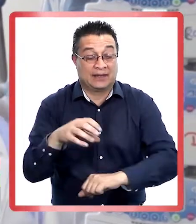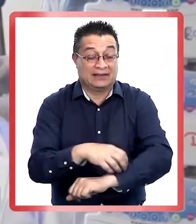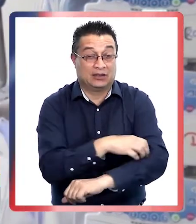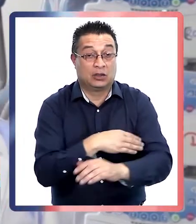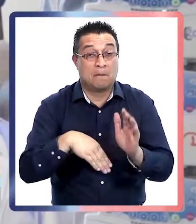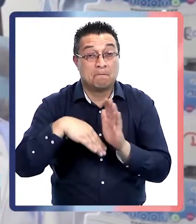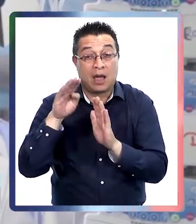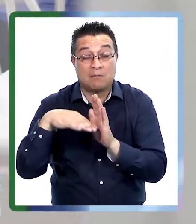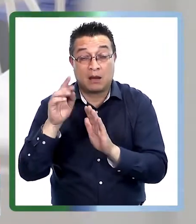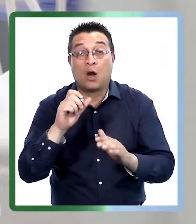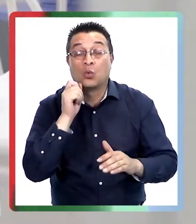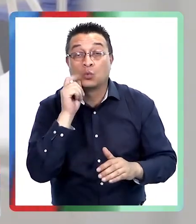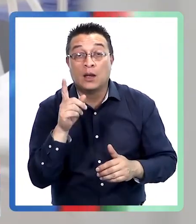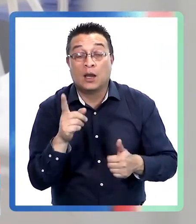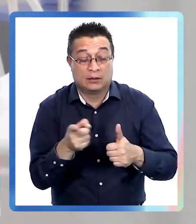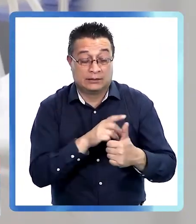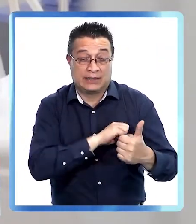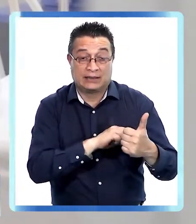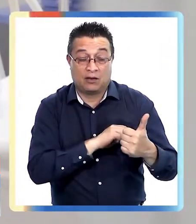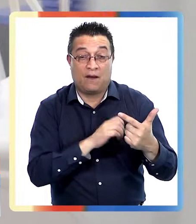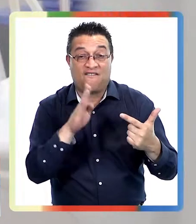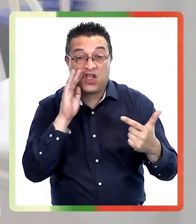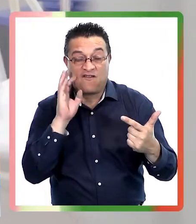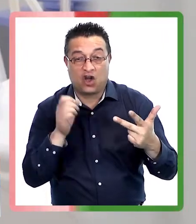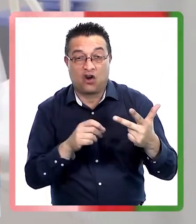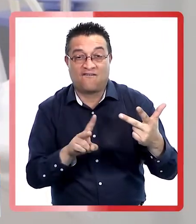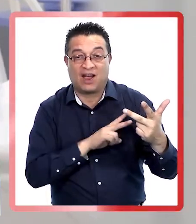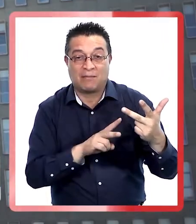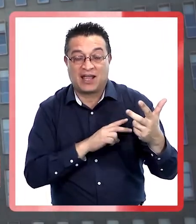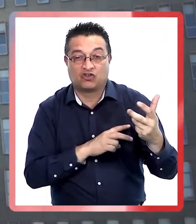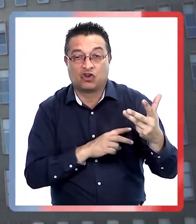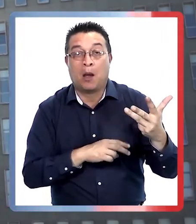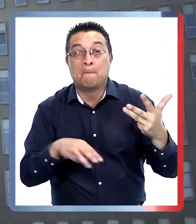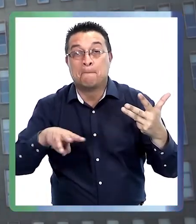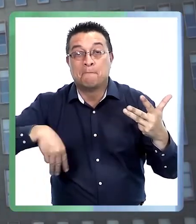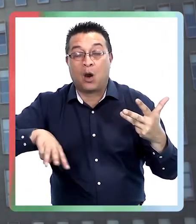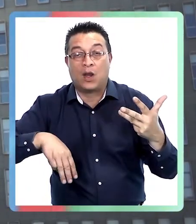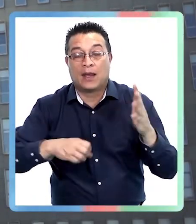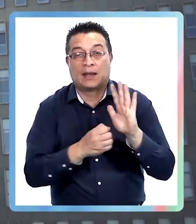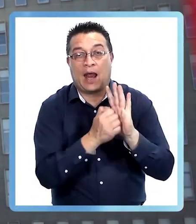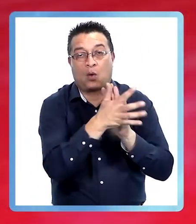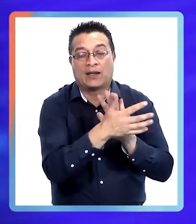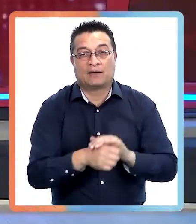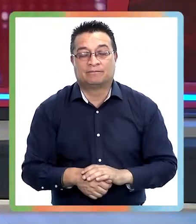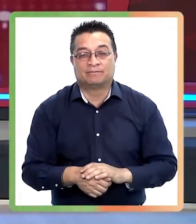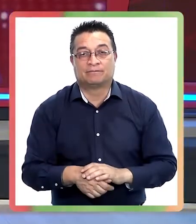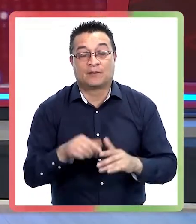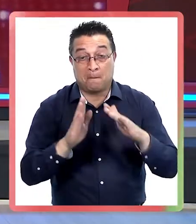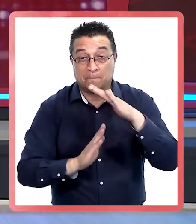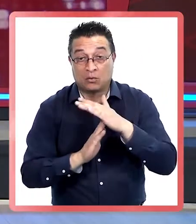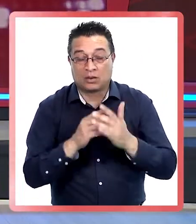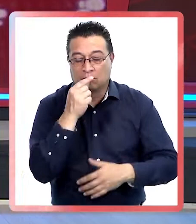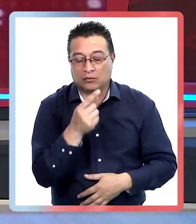las regiones que más casos están registrando son la capital, Biobío, Valparaíso, Maule y Araucanía.